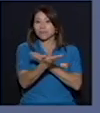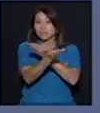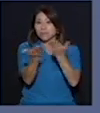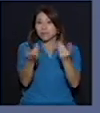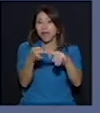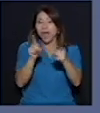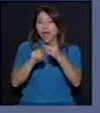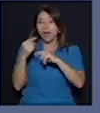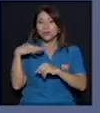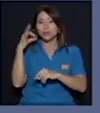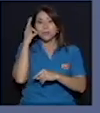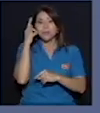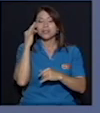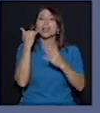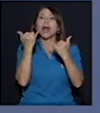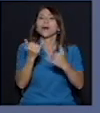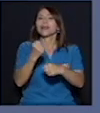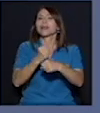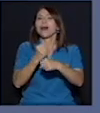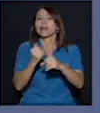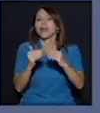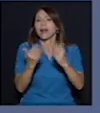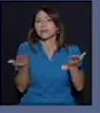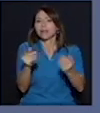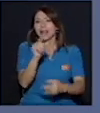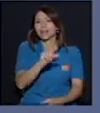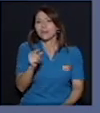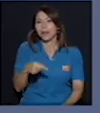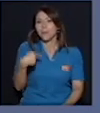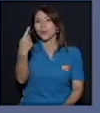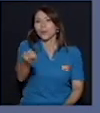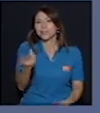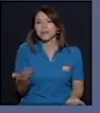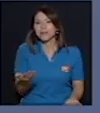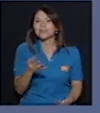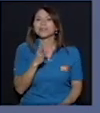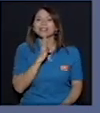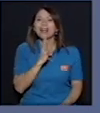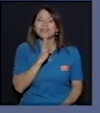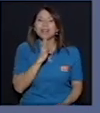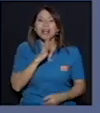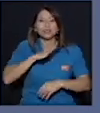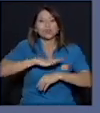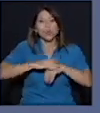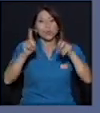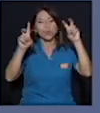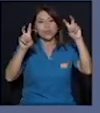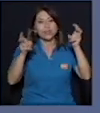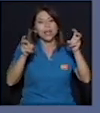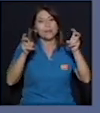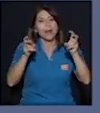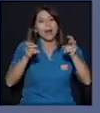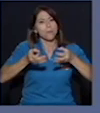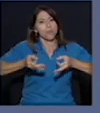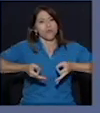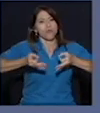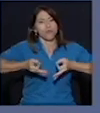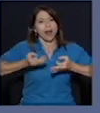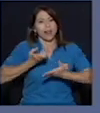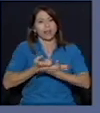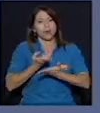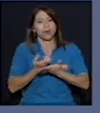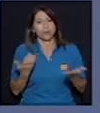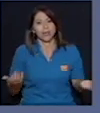y amigos, pues les dejamos de tarea la próxima semana, donde se hablará de un tema muy formal de